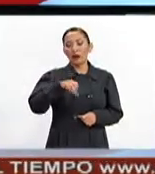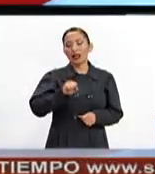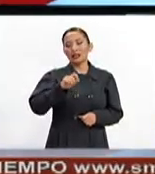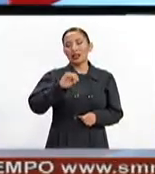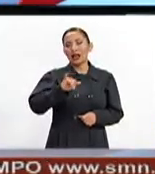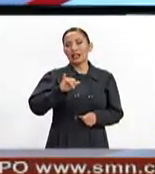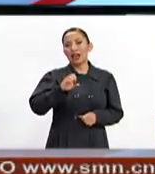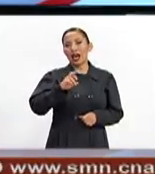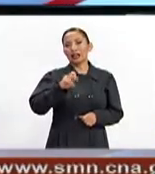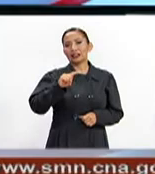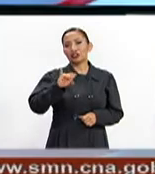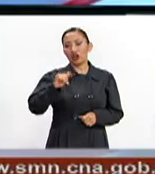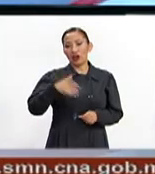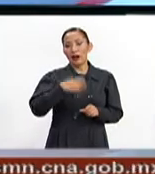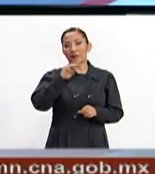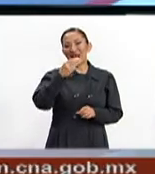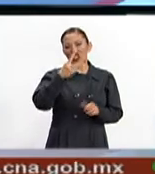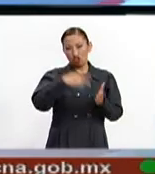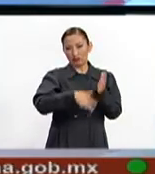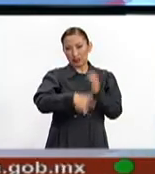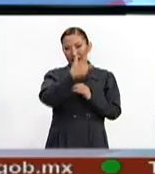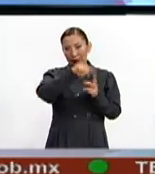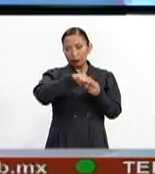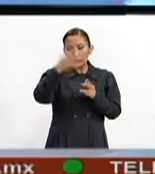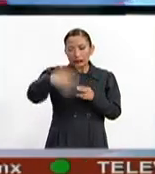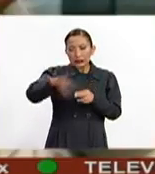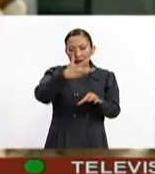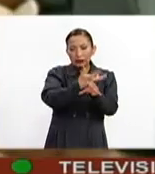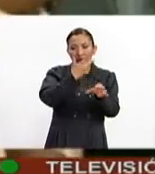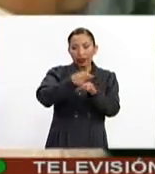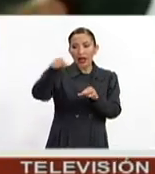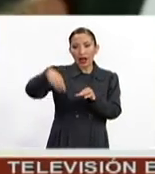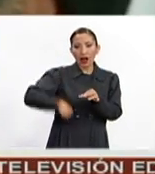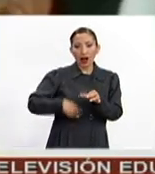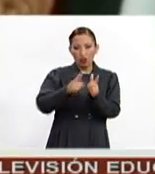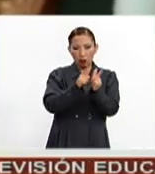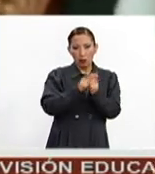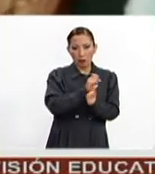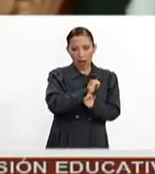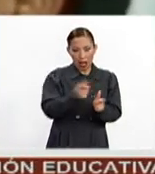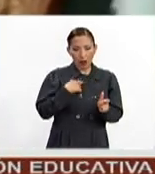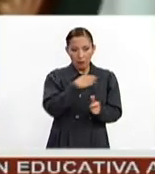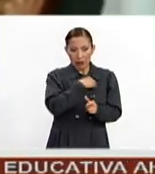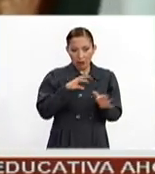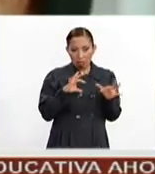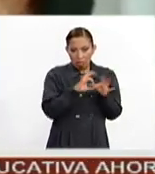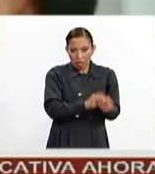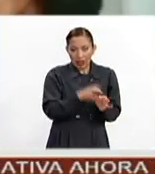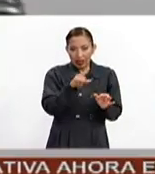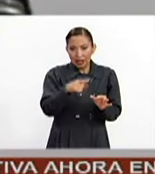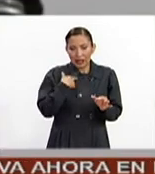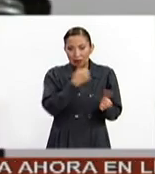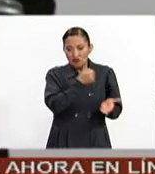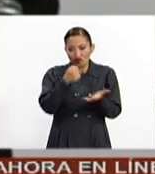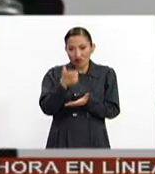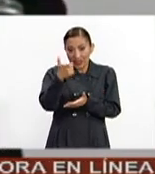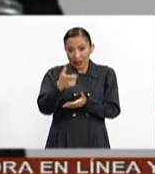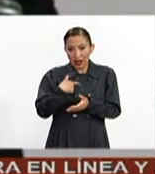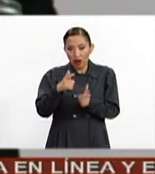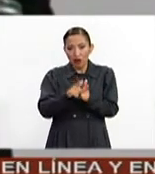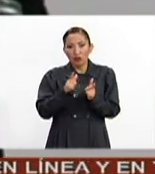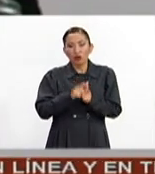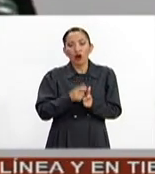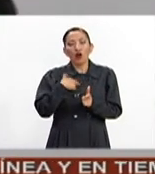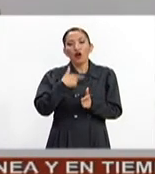era buscado desde mayo de 2013 por autoridades de Estados Unidos acusado de crimen organizado y lavado de dinero. Se le vinculó con el Cártel